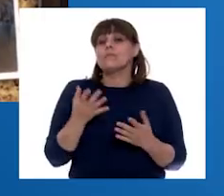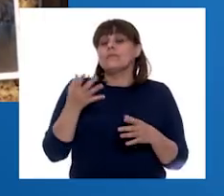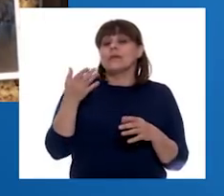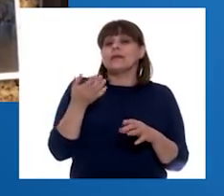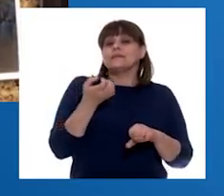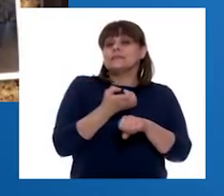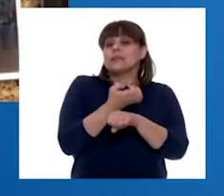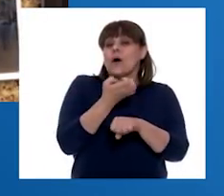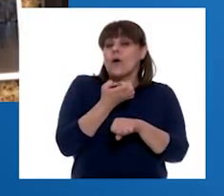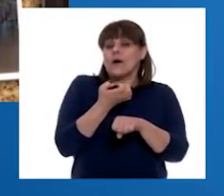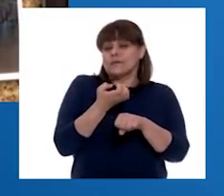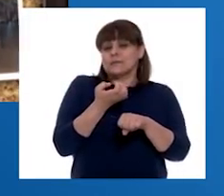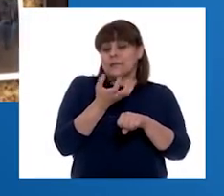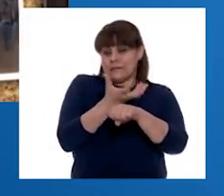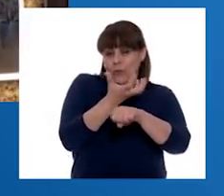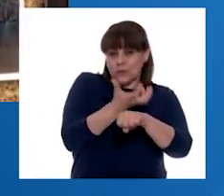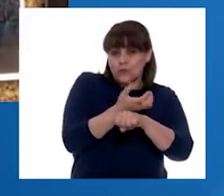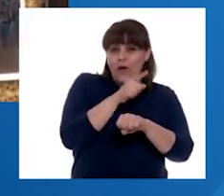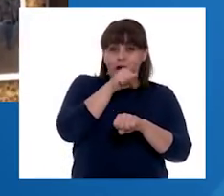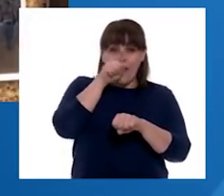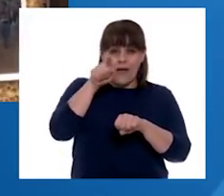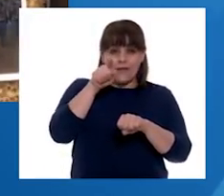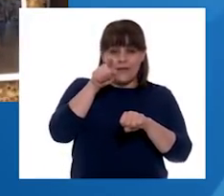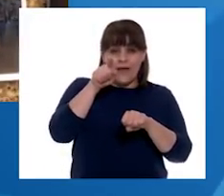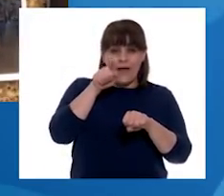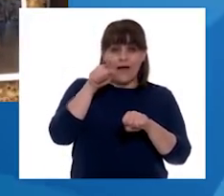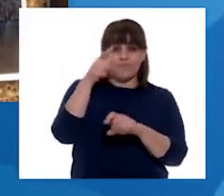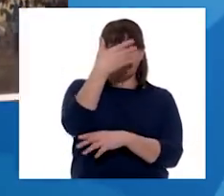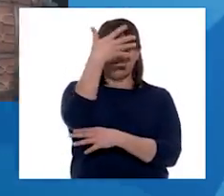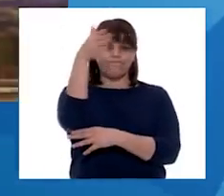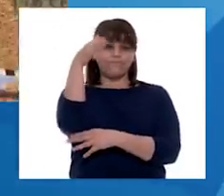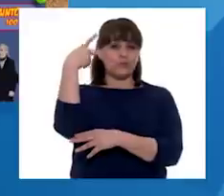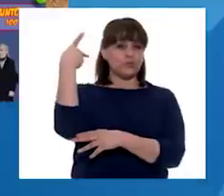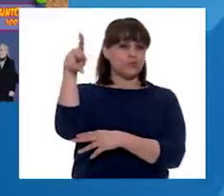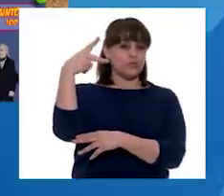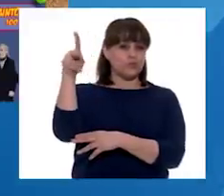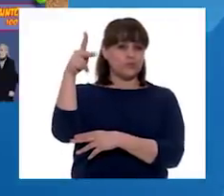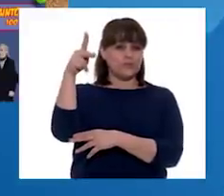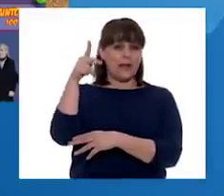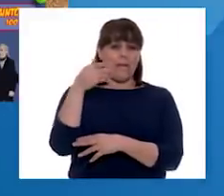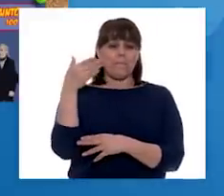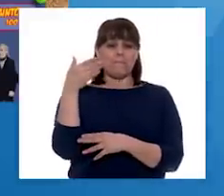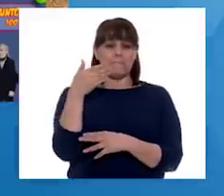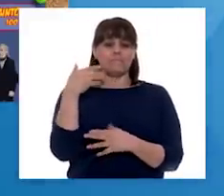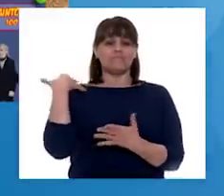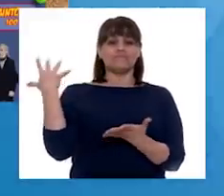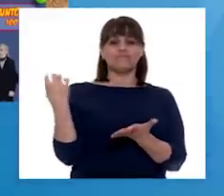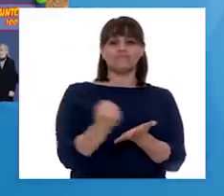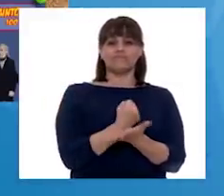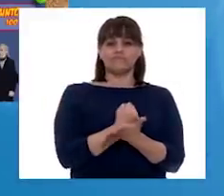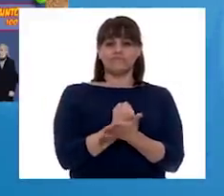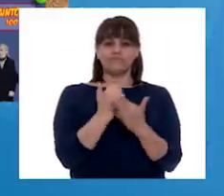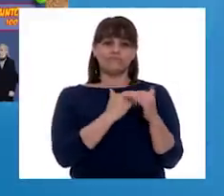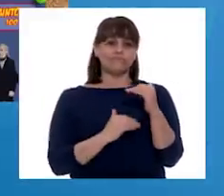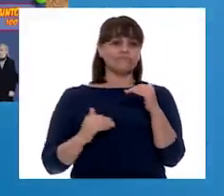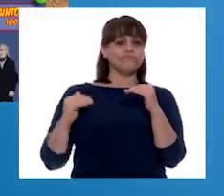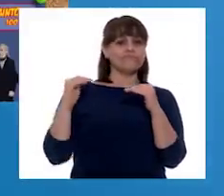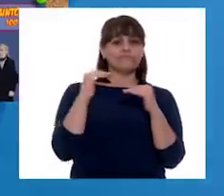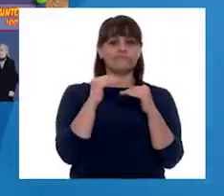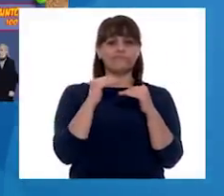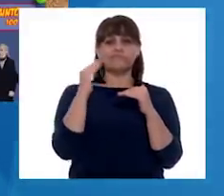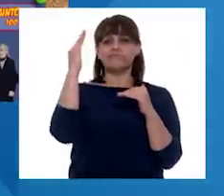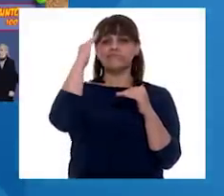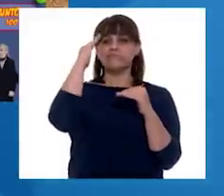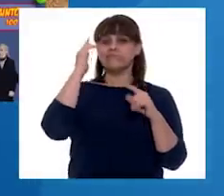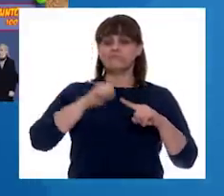Nacional, reclamando su botín de guerra. Ante el agravio a la soberanía nacional, no quedó más salida que